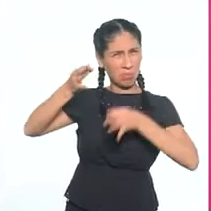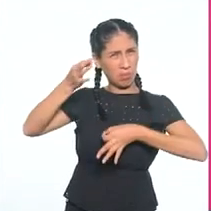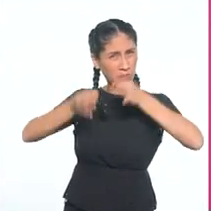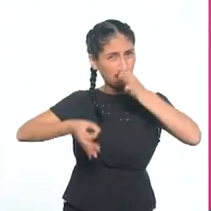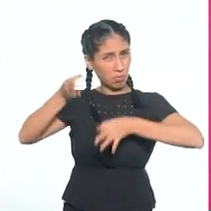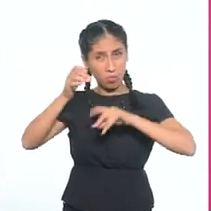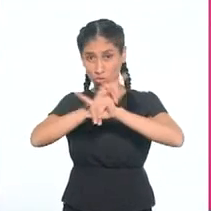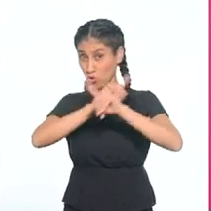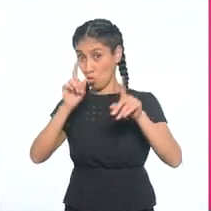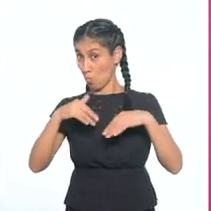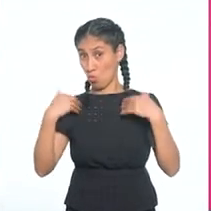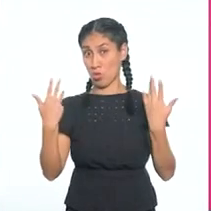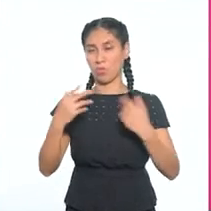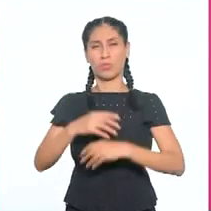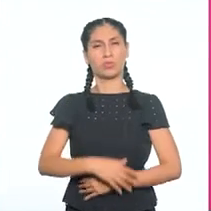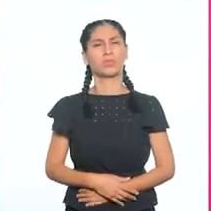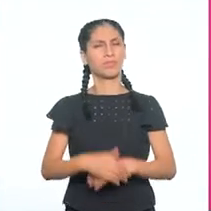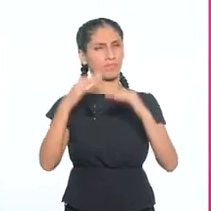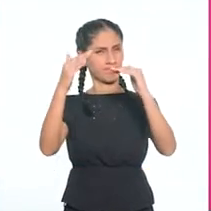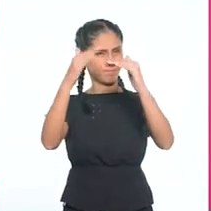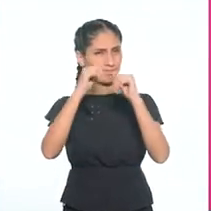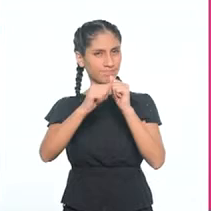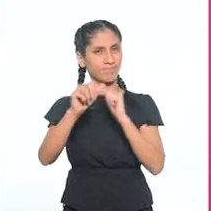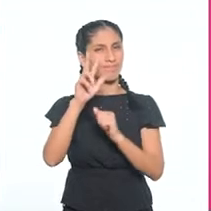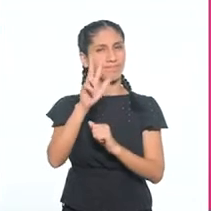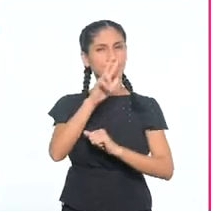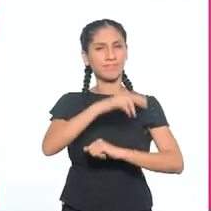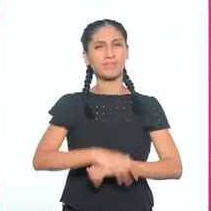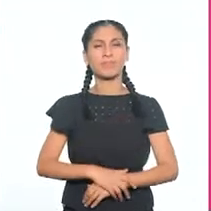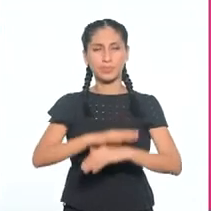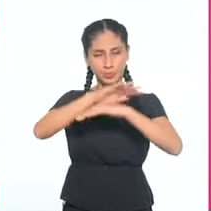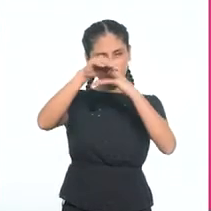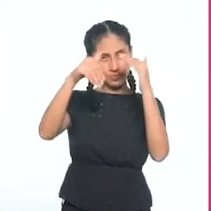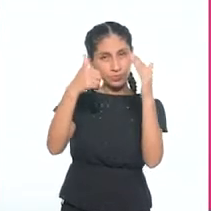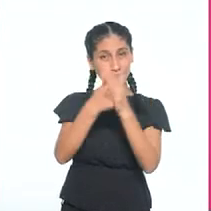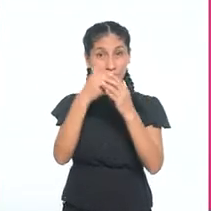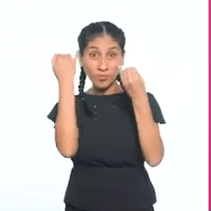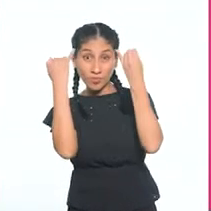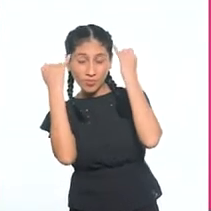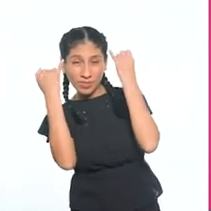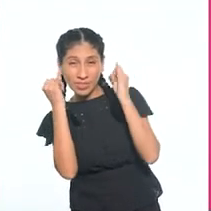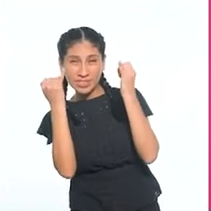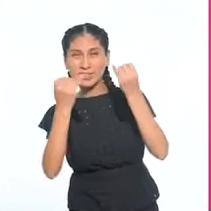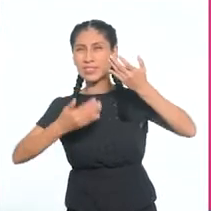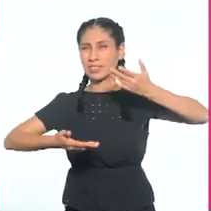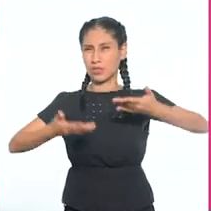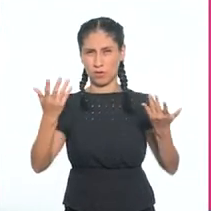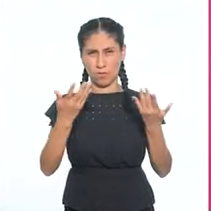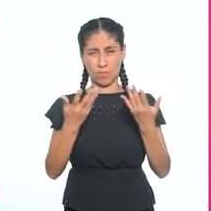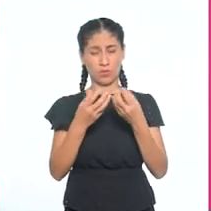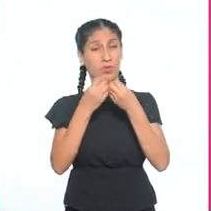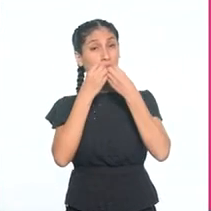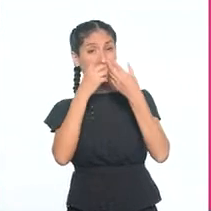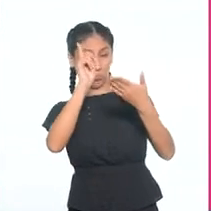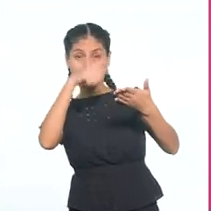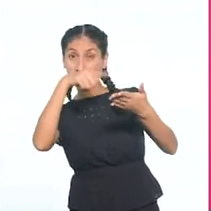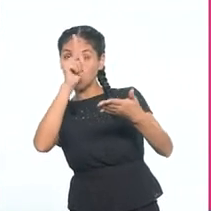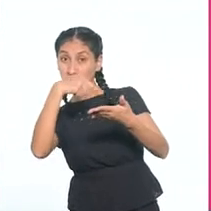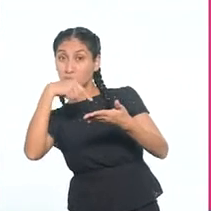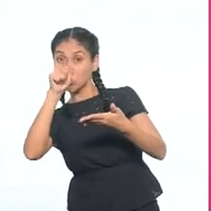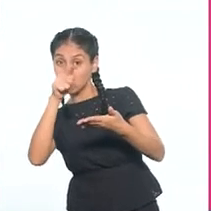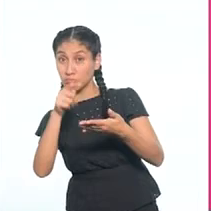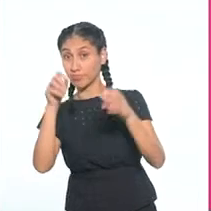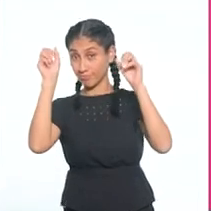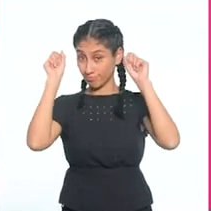rápida y espontáneo todas las ideas son válidas